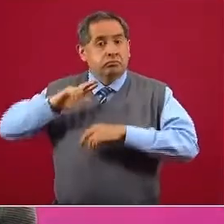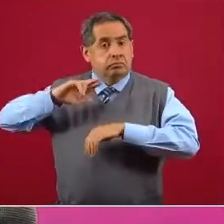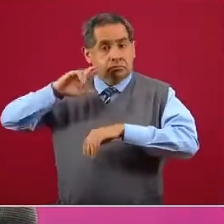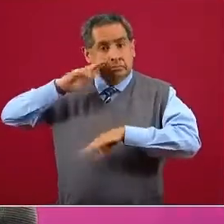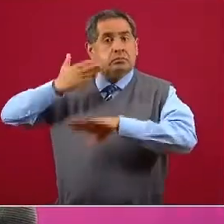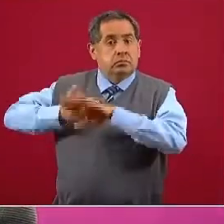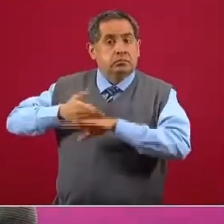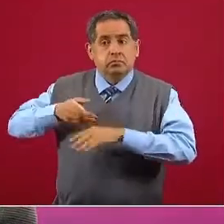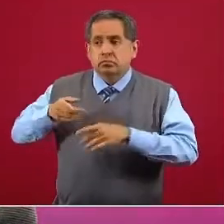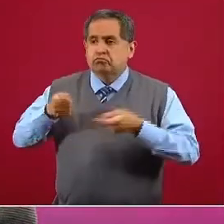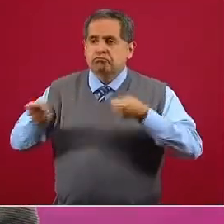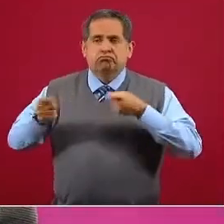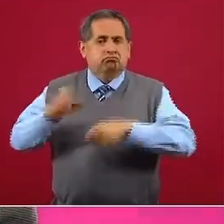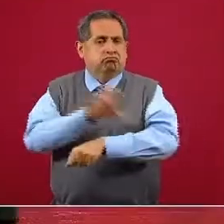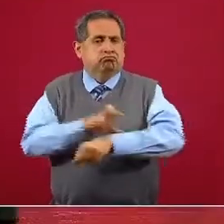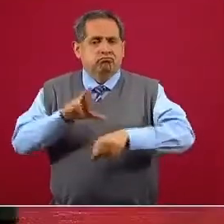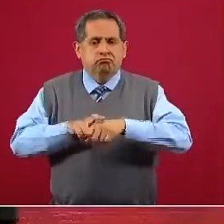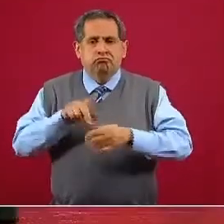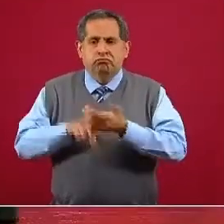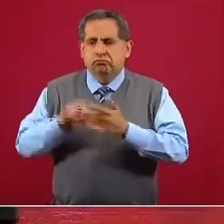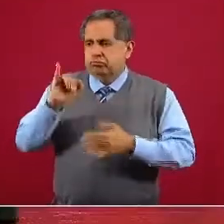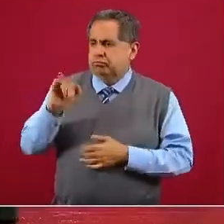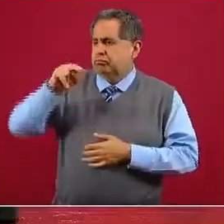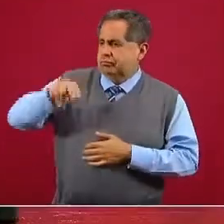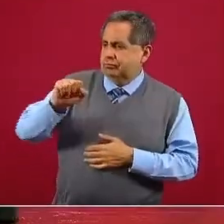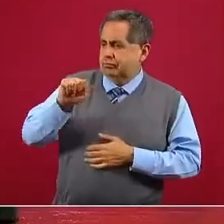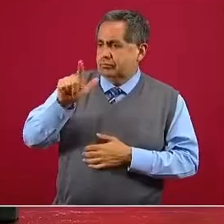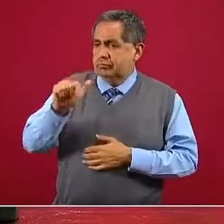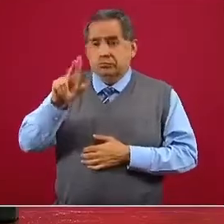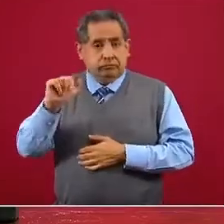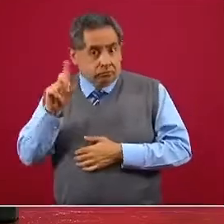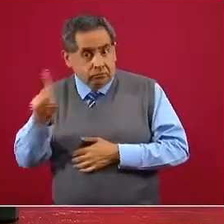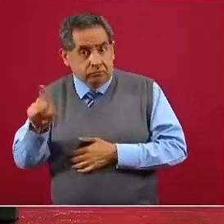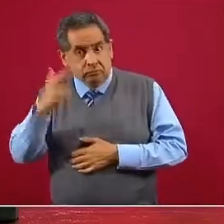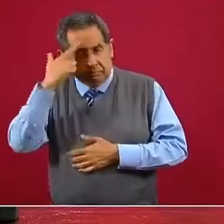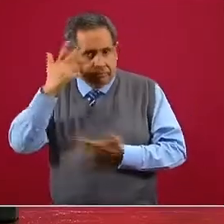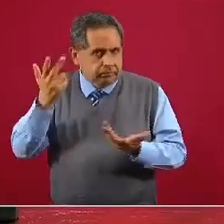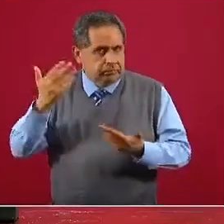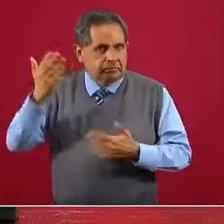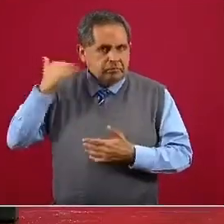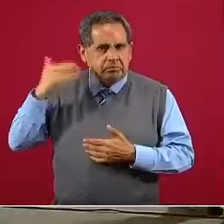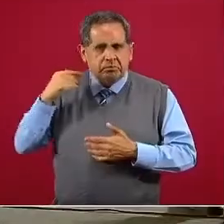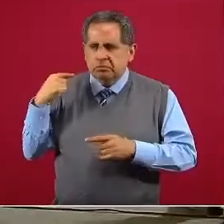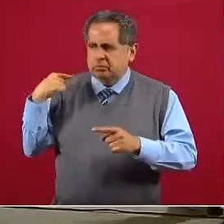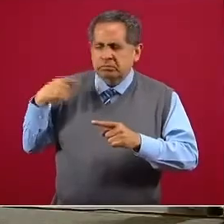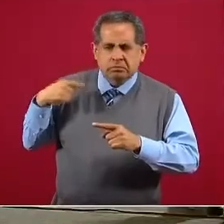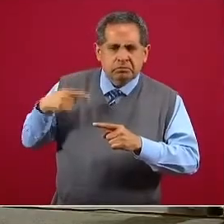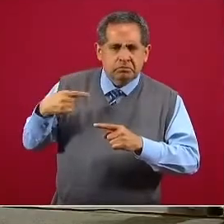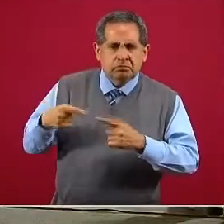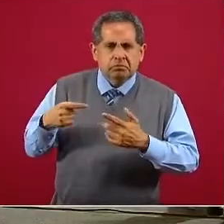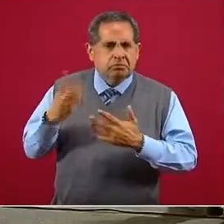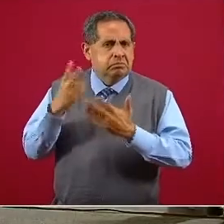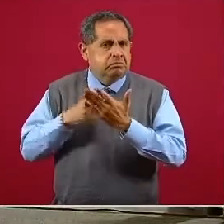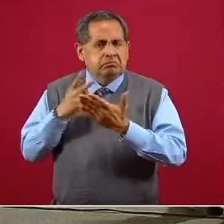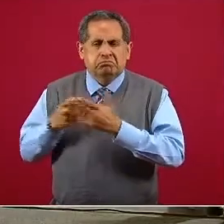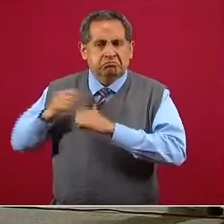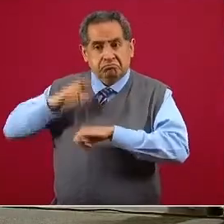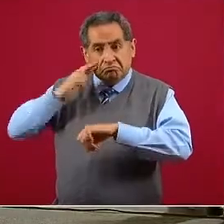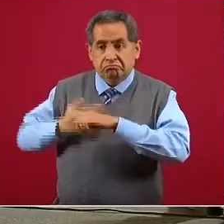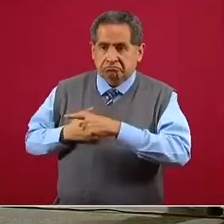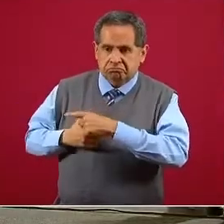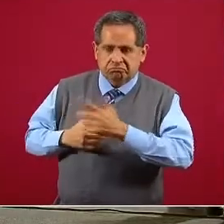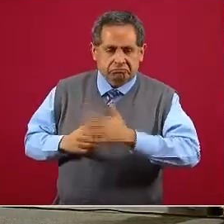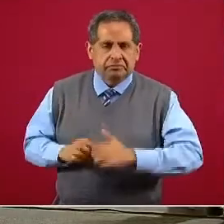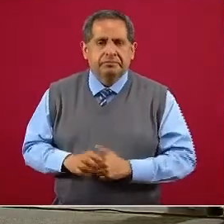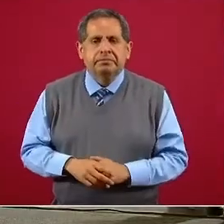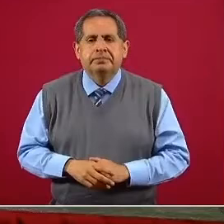responsable de la coordinación operativa de la ENSANUT, Encuesta Nacional de Salud y Nutrición, ya en sus últimas 3 versiones,